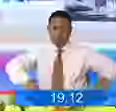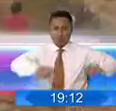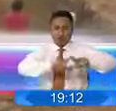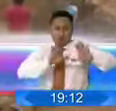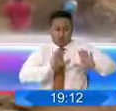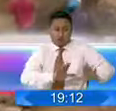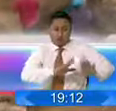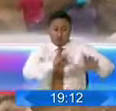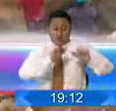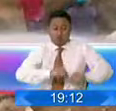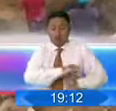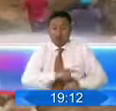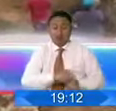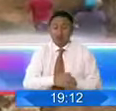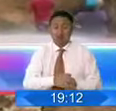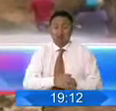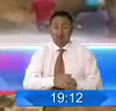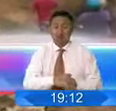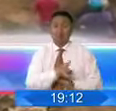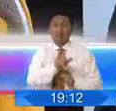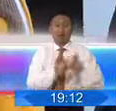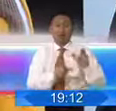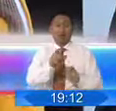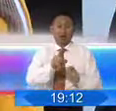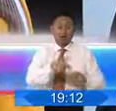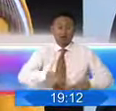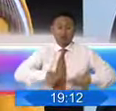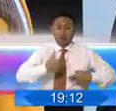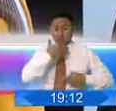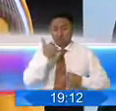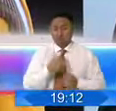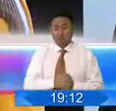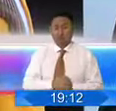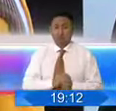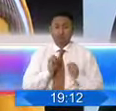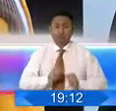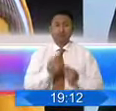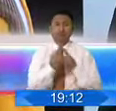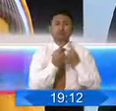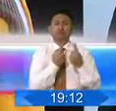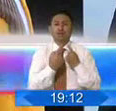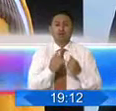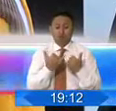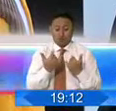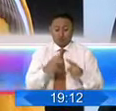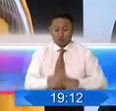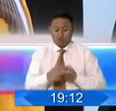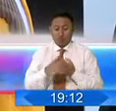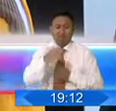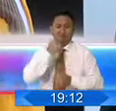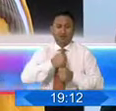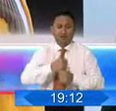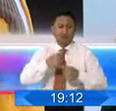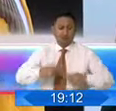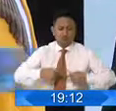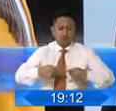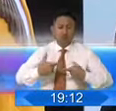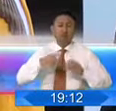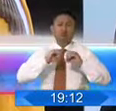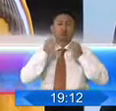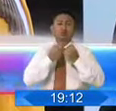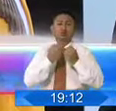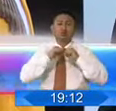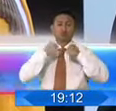además les permita mejorar las condiciones de los mineros. Vamos a establecer mesas de diálogo, estamos en trabajo permanente con las